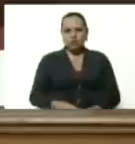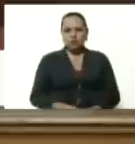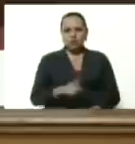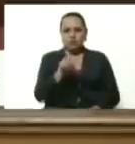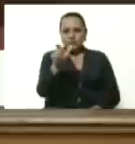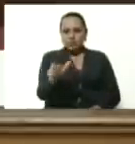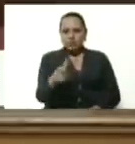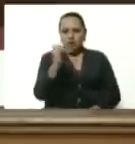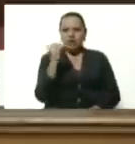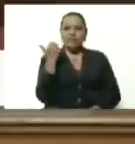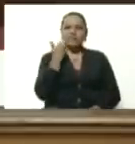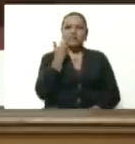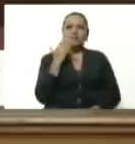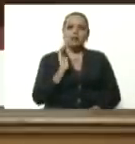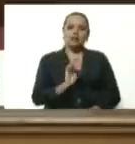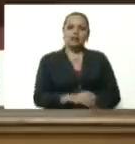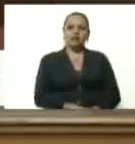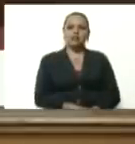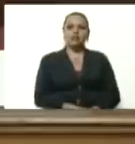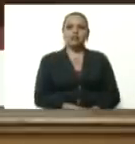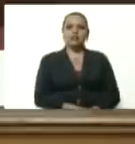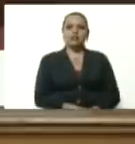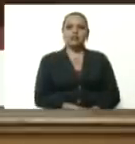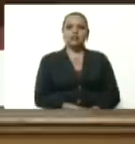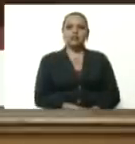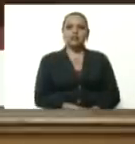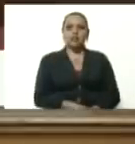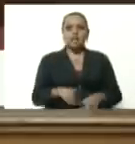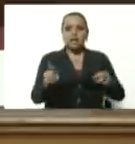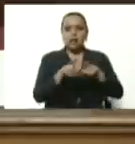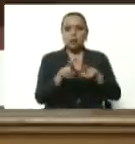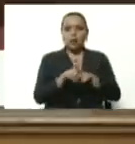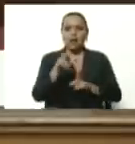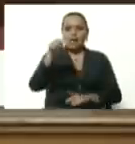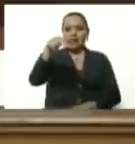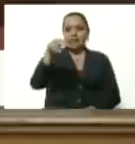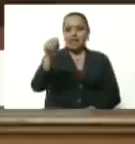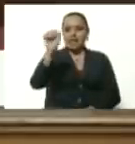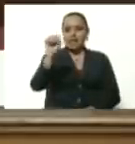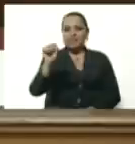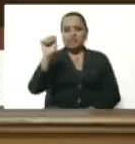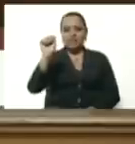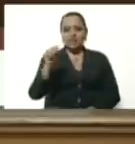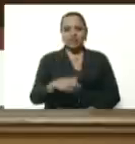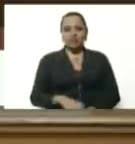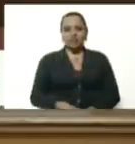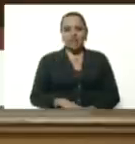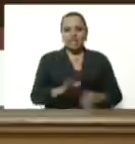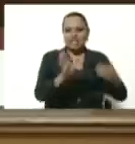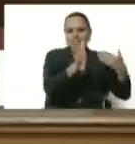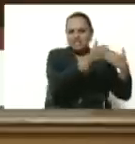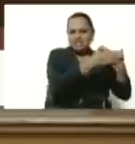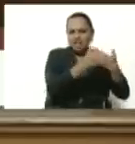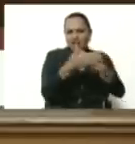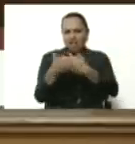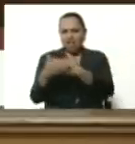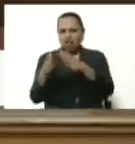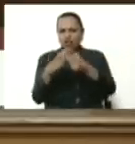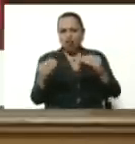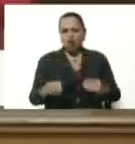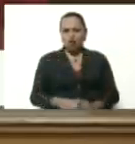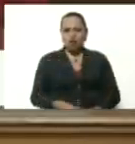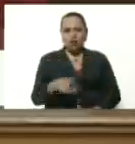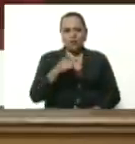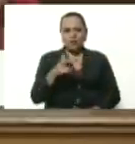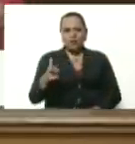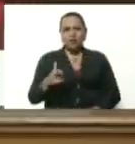persona enferma? Eso es como que llegar a la NASA. No, cierran todo, llega la gente